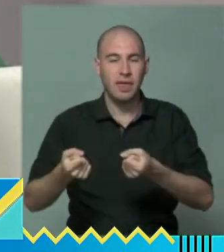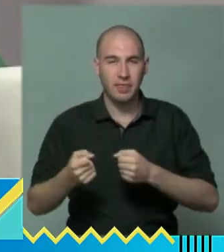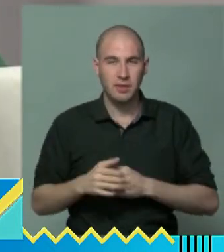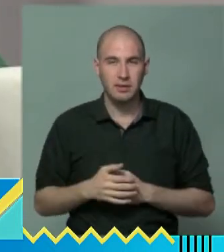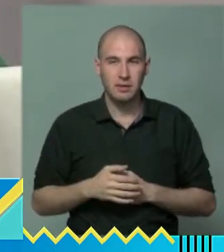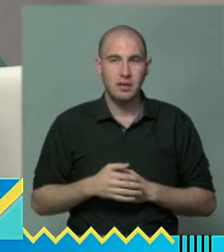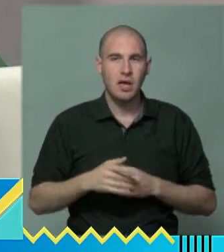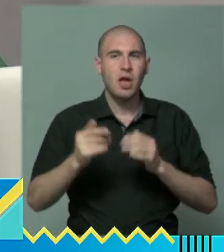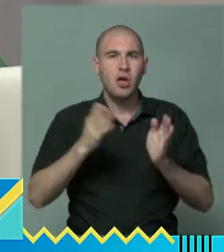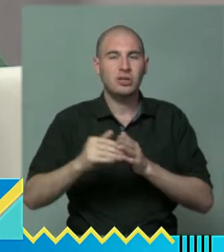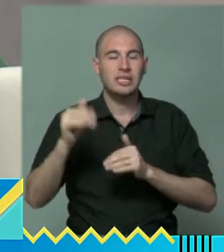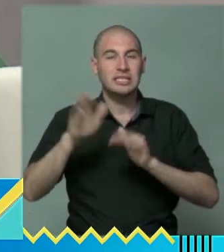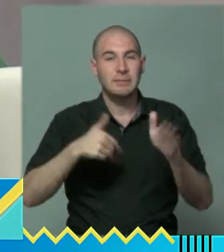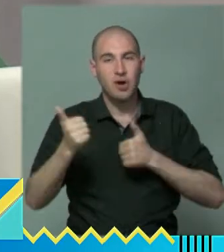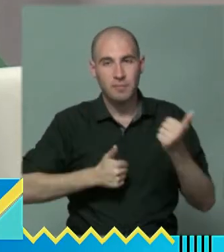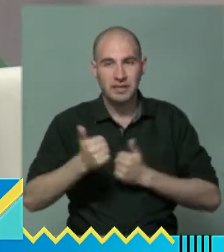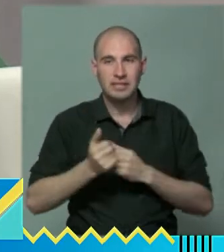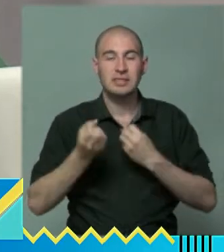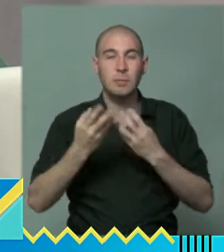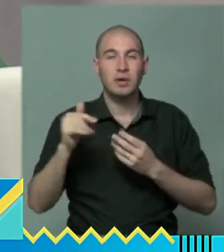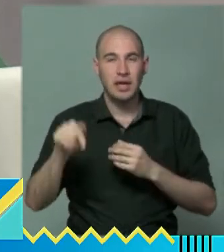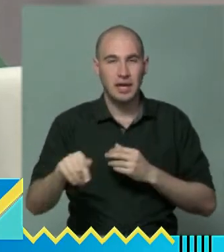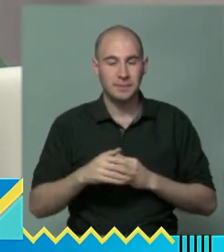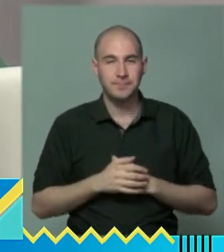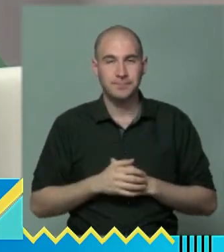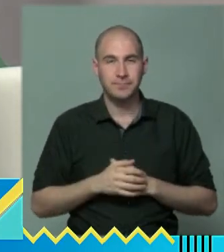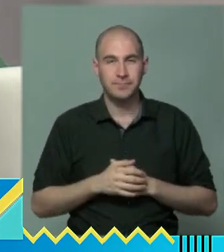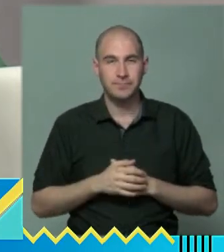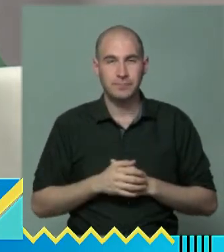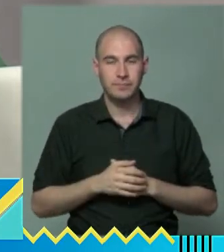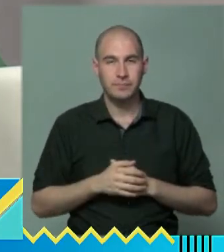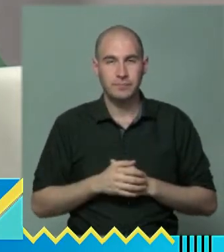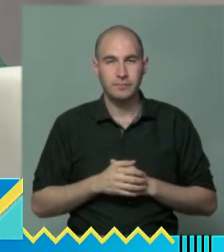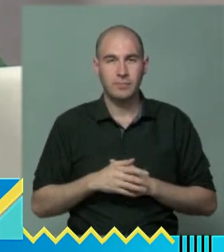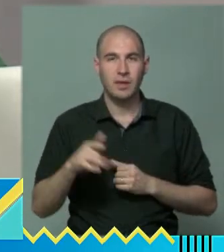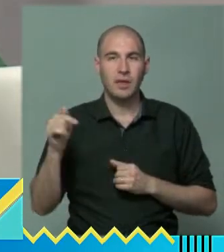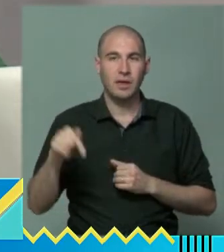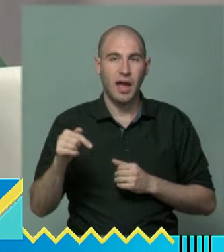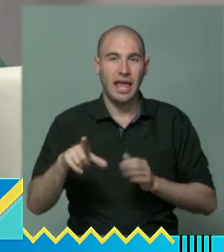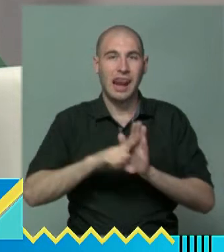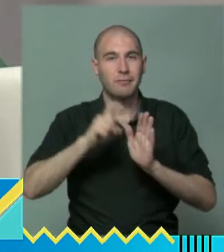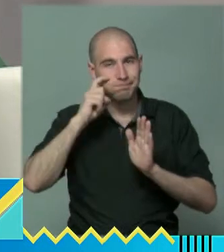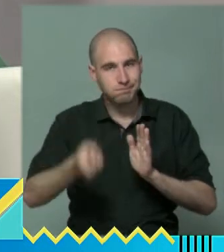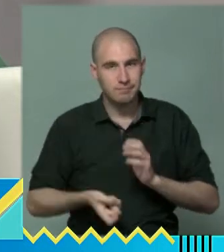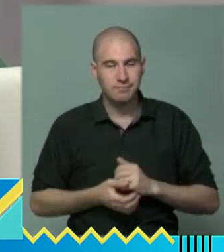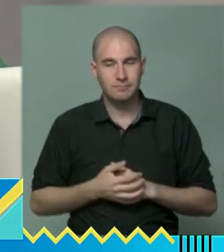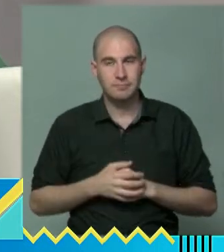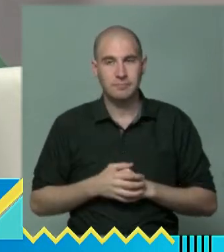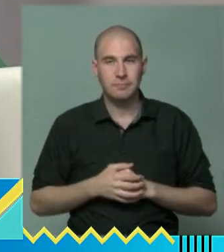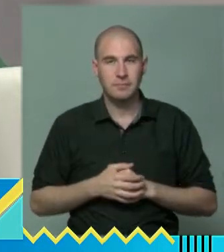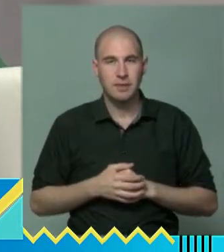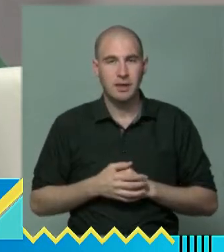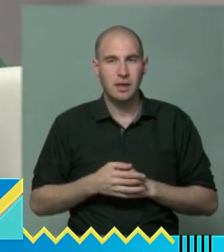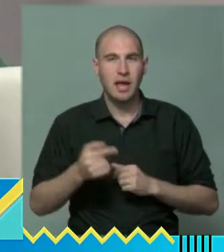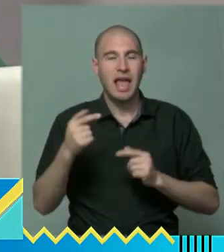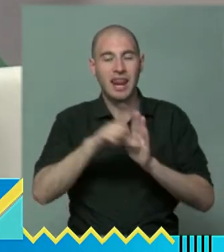en procedimientos de licitación por el hecho de haber incurrido en los delitos que